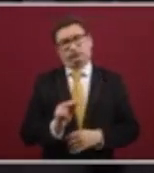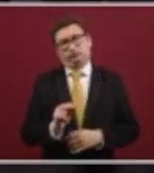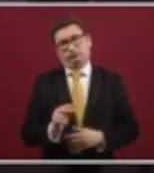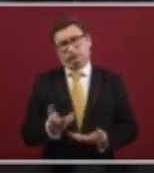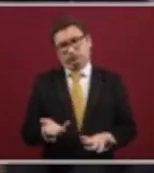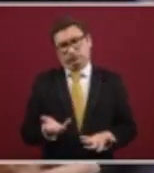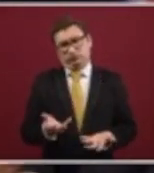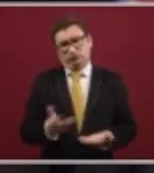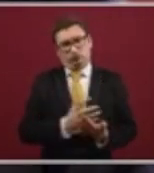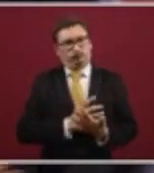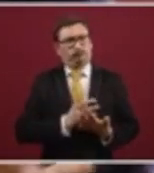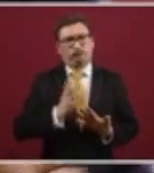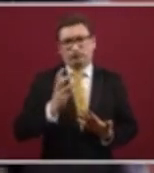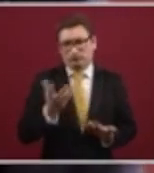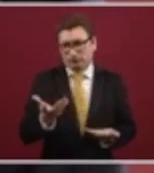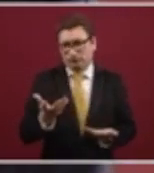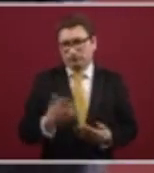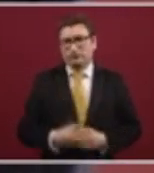cuando